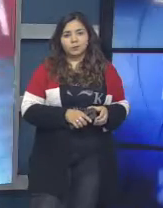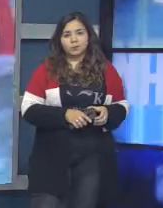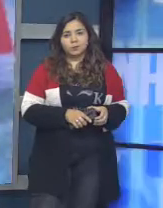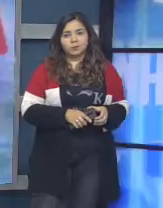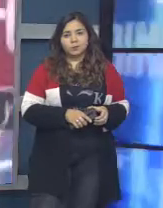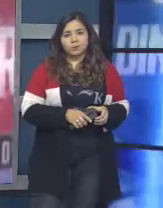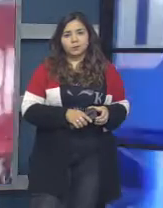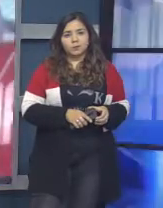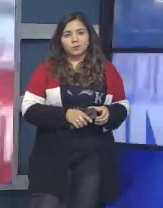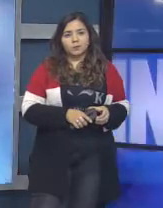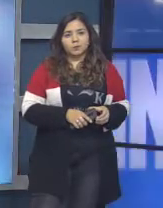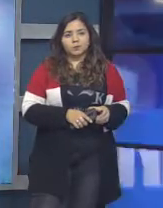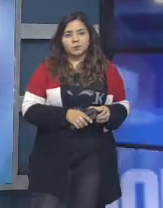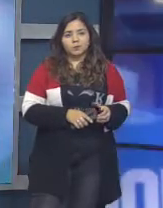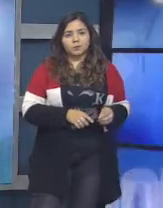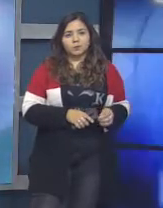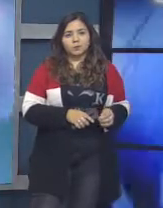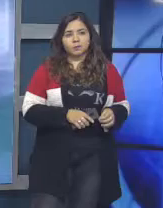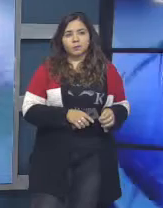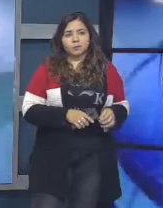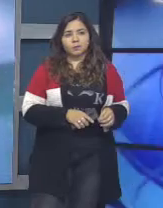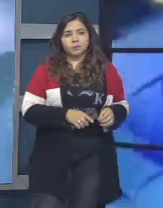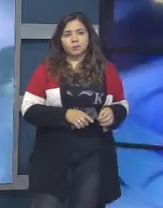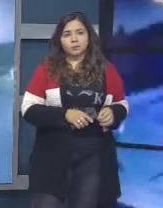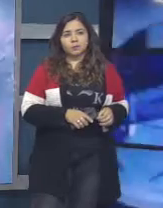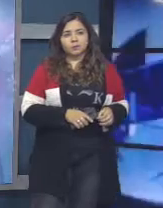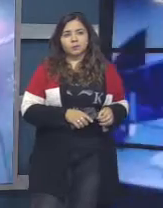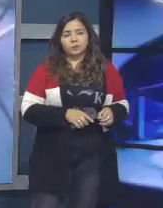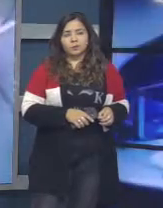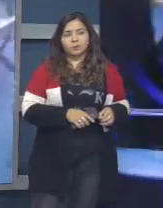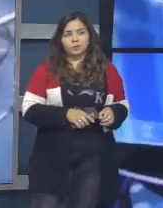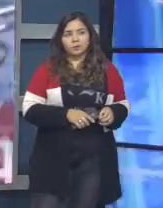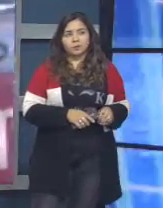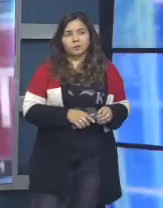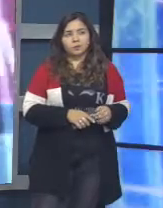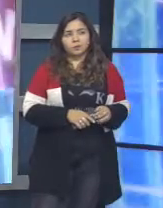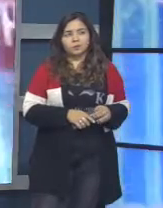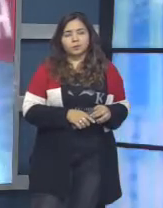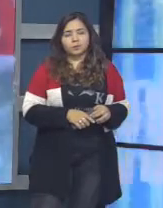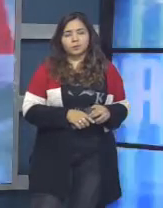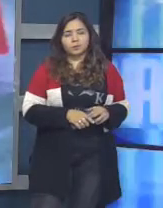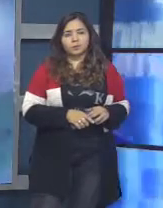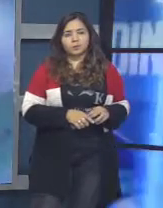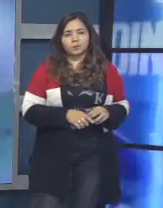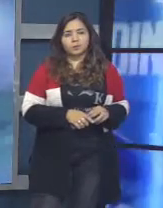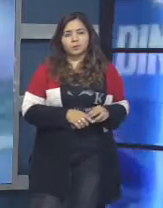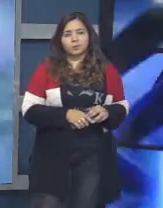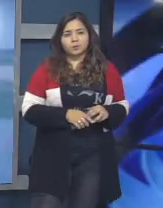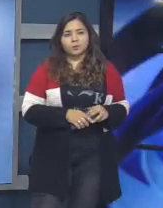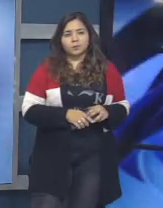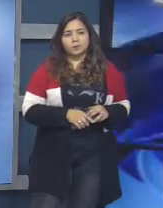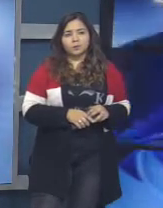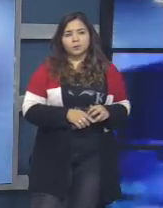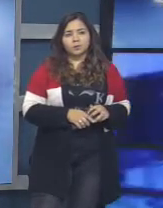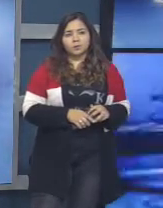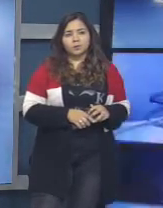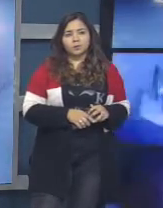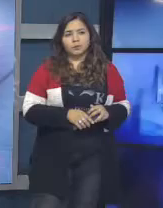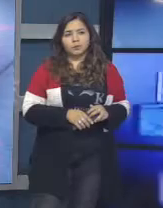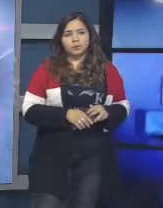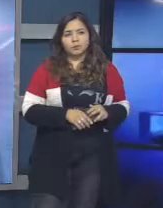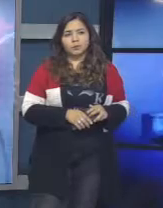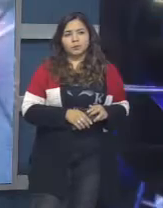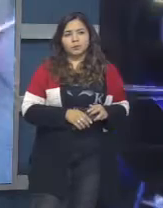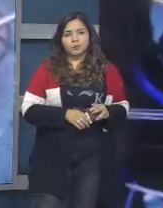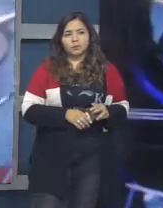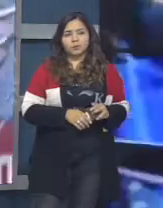donde ha sido escuchado el reclamo del sector. Si bien ellos están en conocimiento de la situación de las agencias